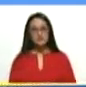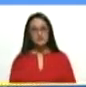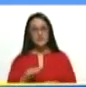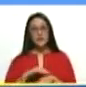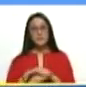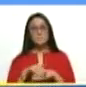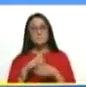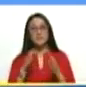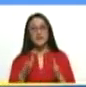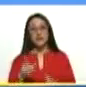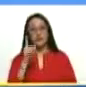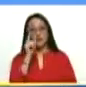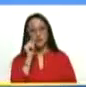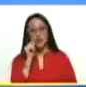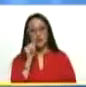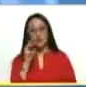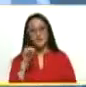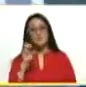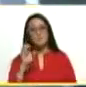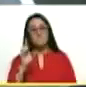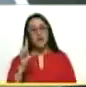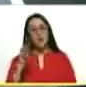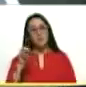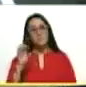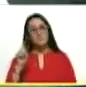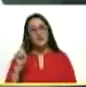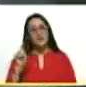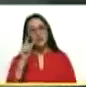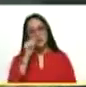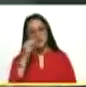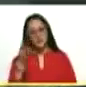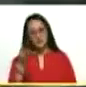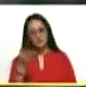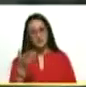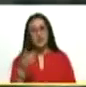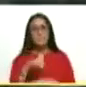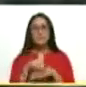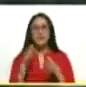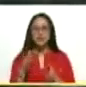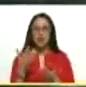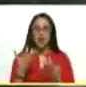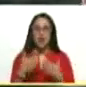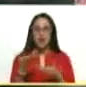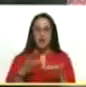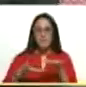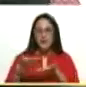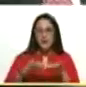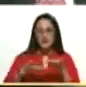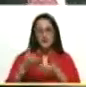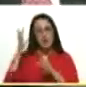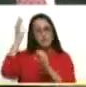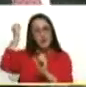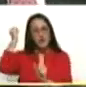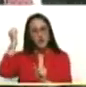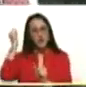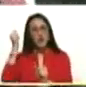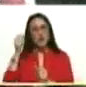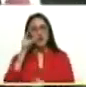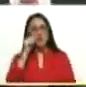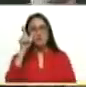Ministro Mehmet Muz, ministro de Comercio, embajador Nasi Aydan